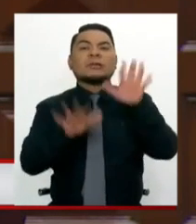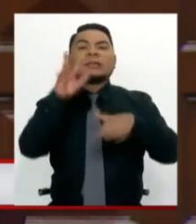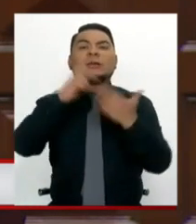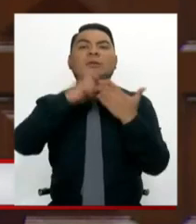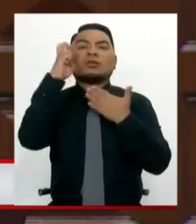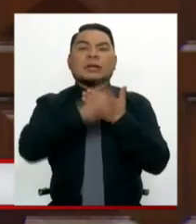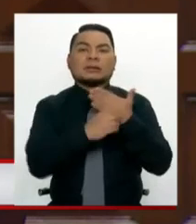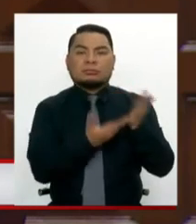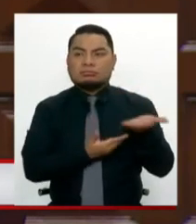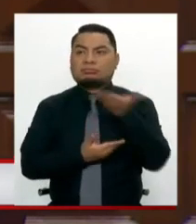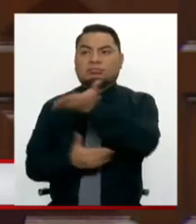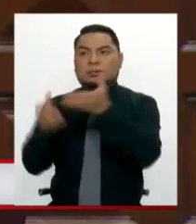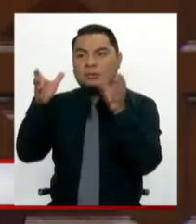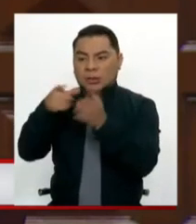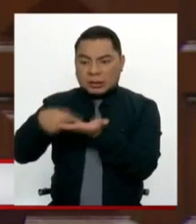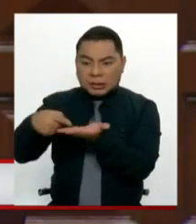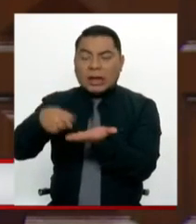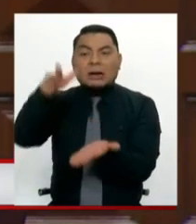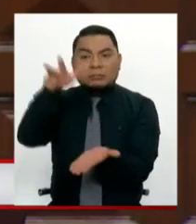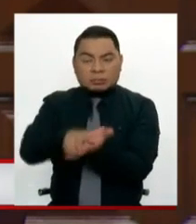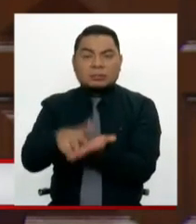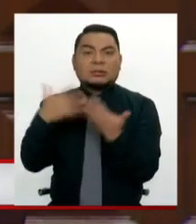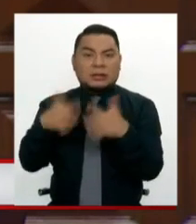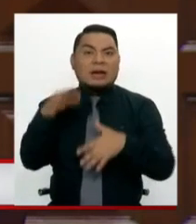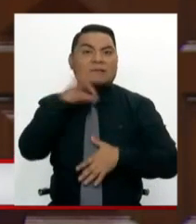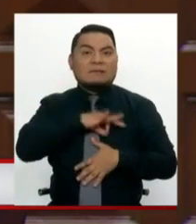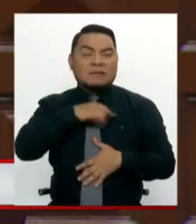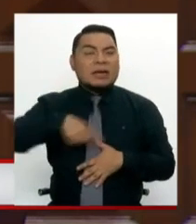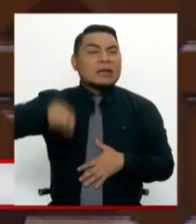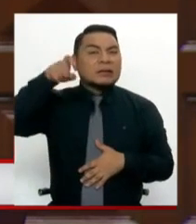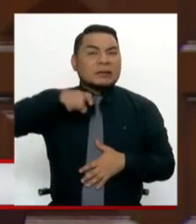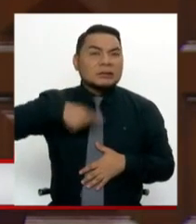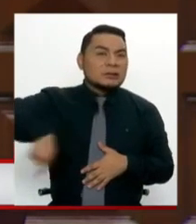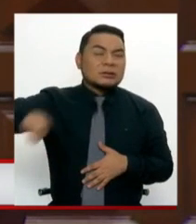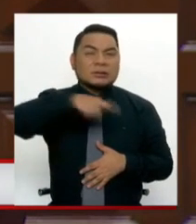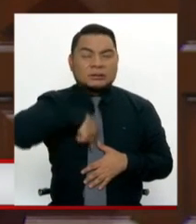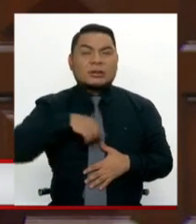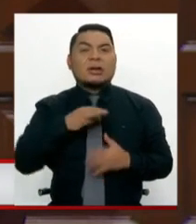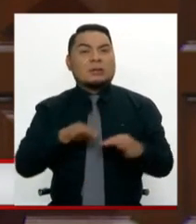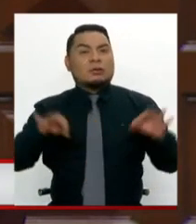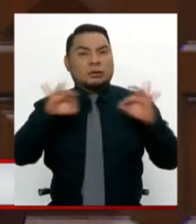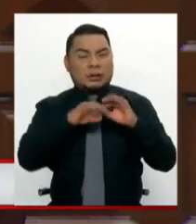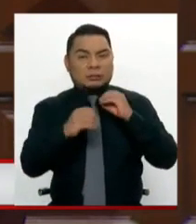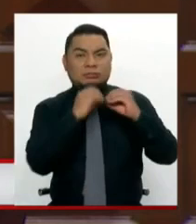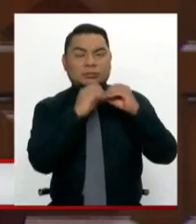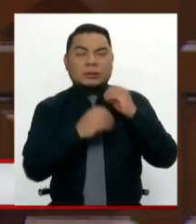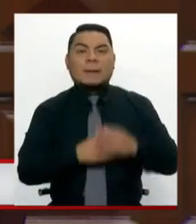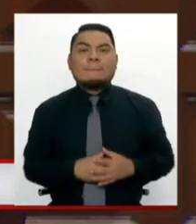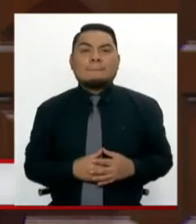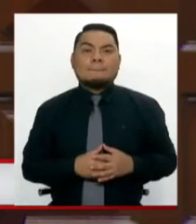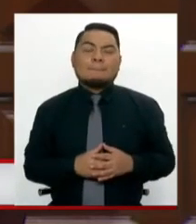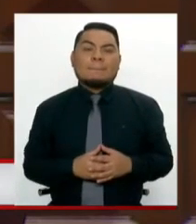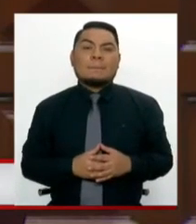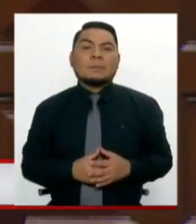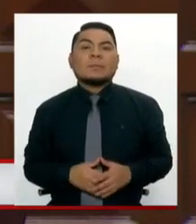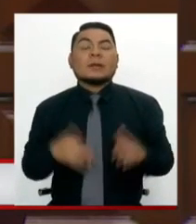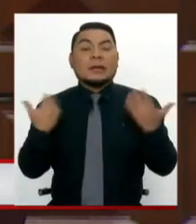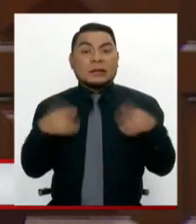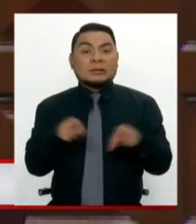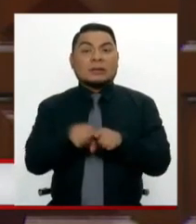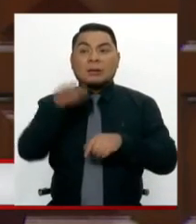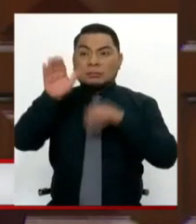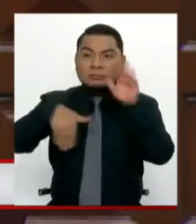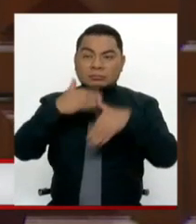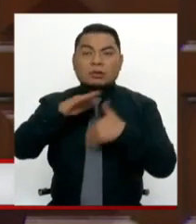proyectos para que su ejecución sea declarada de necesidad pública e interés nacional. Se está convocando